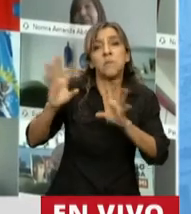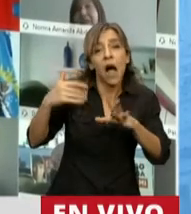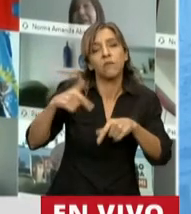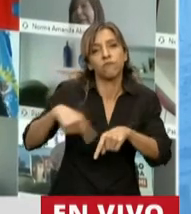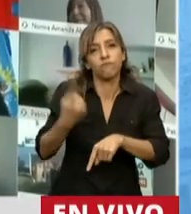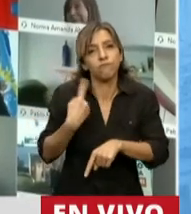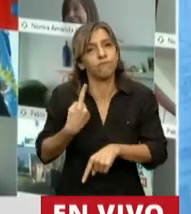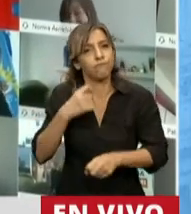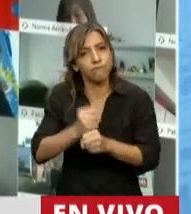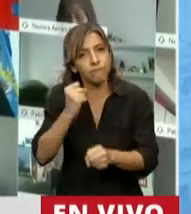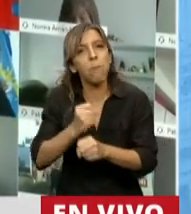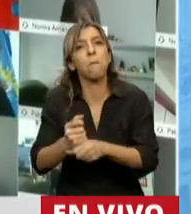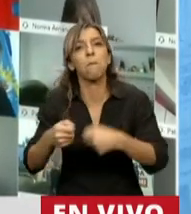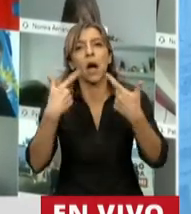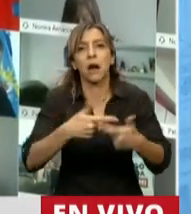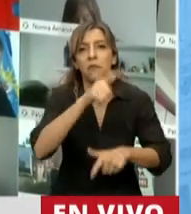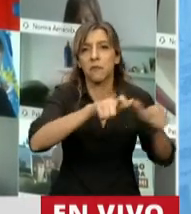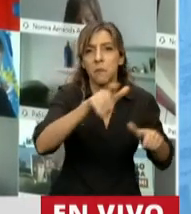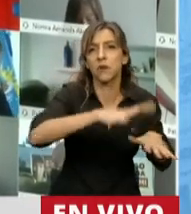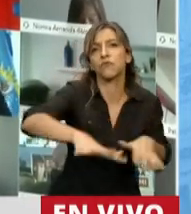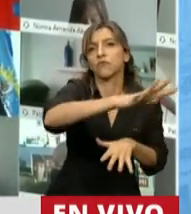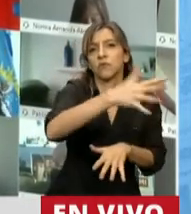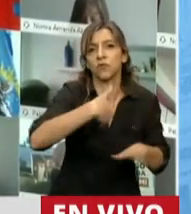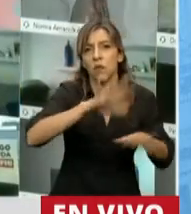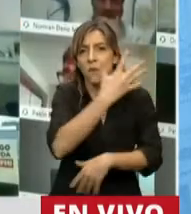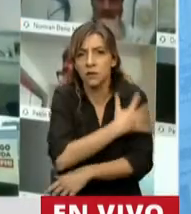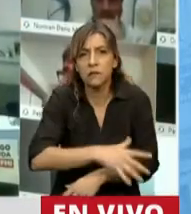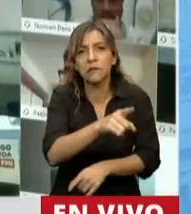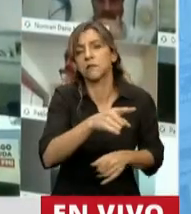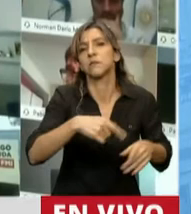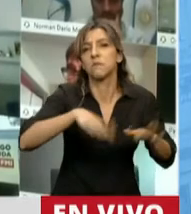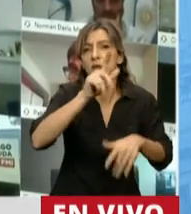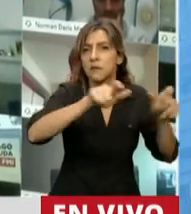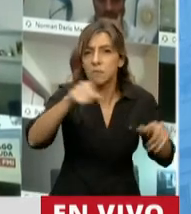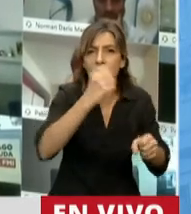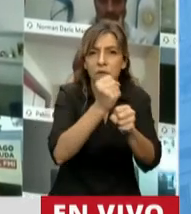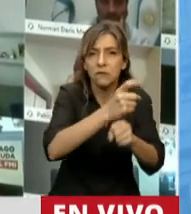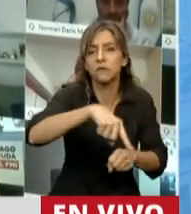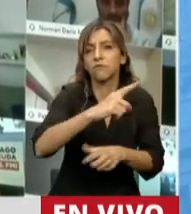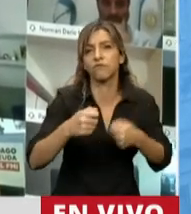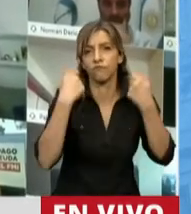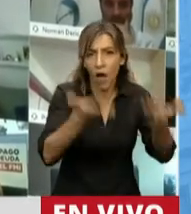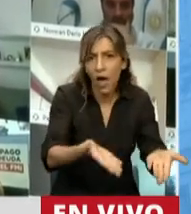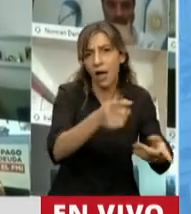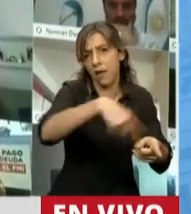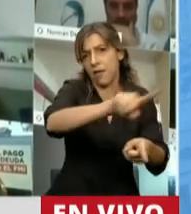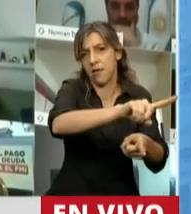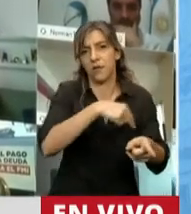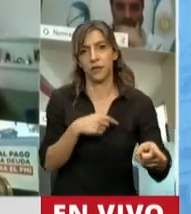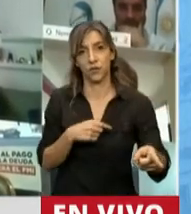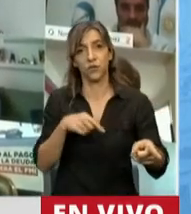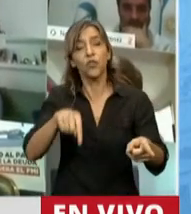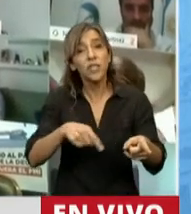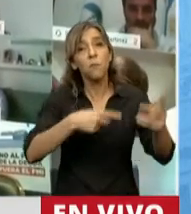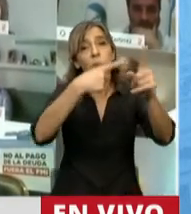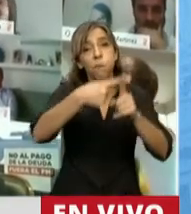trabajar por los sectores más postergados, que va a trabajar por los trabajadores, y el presupuesto, la ampliación de presupuesto deja en claro eso. El